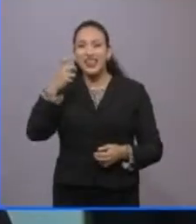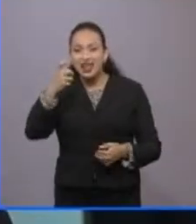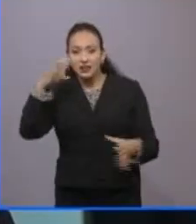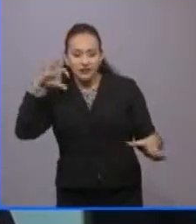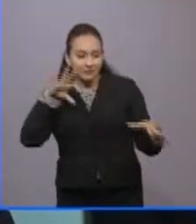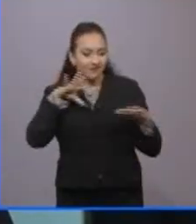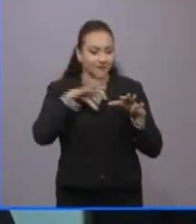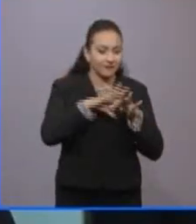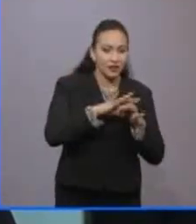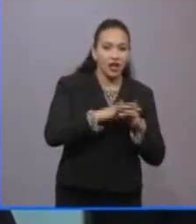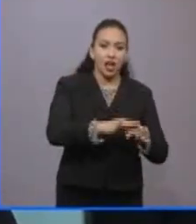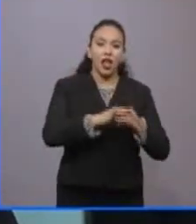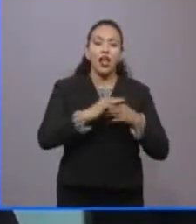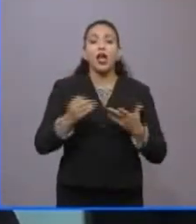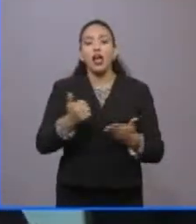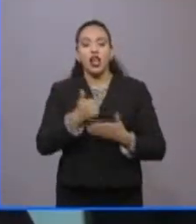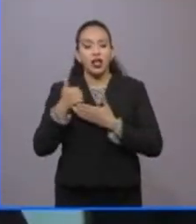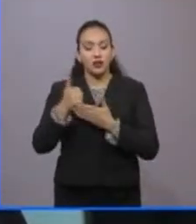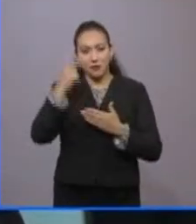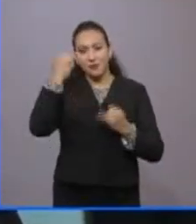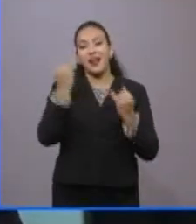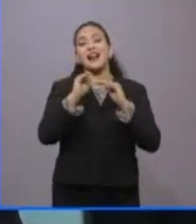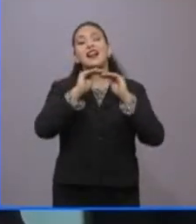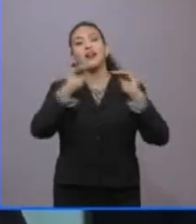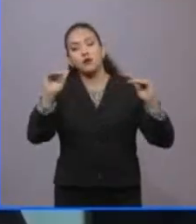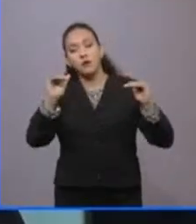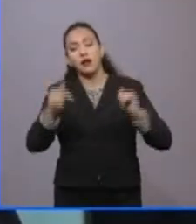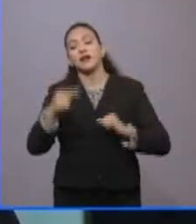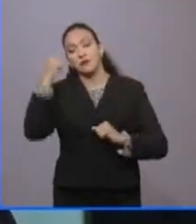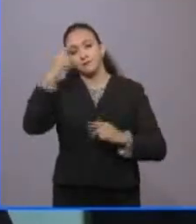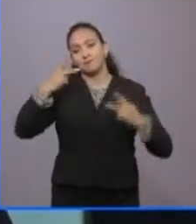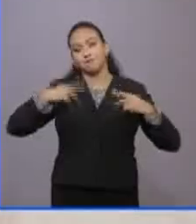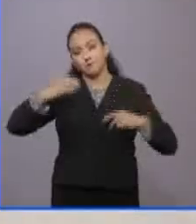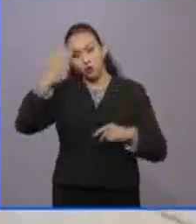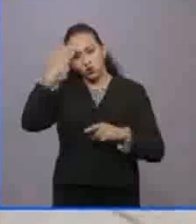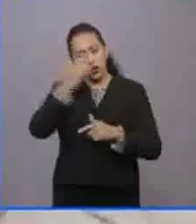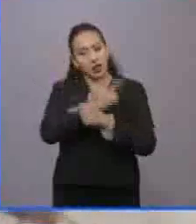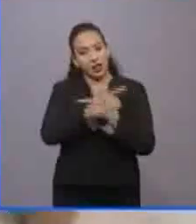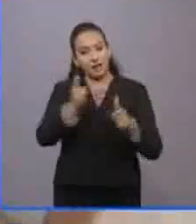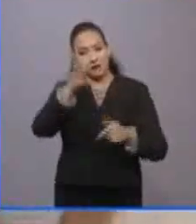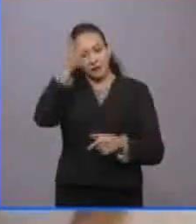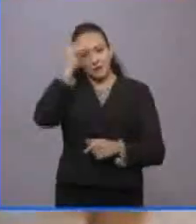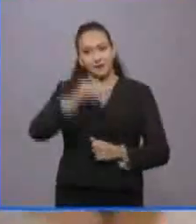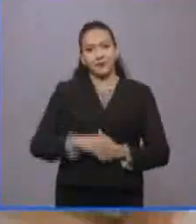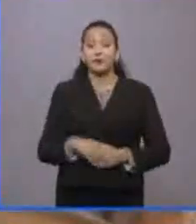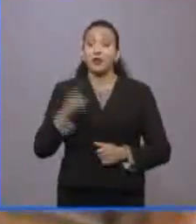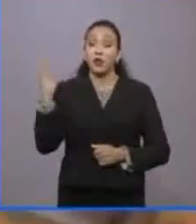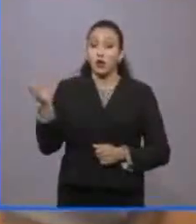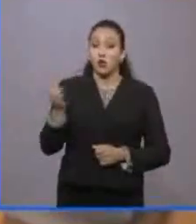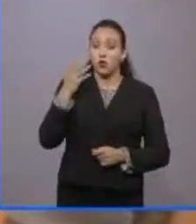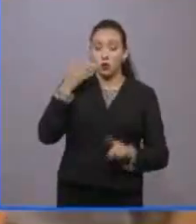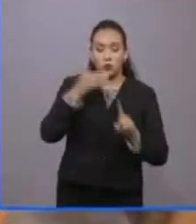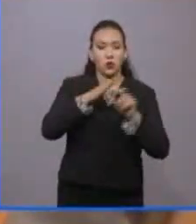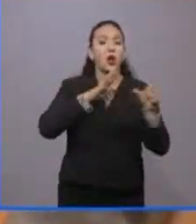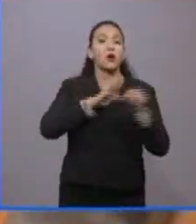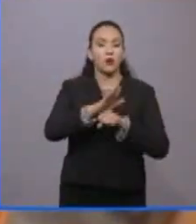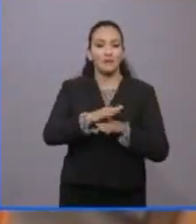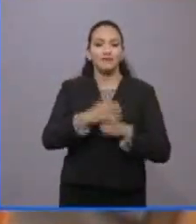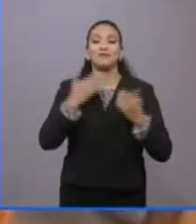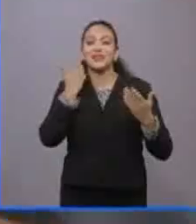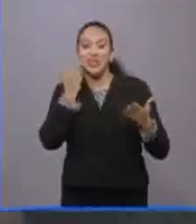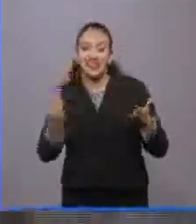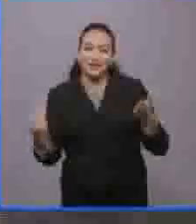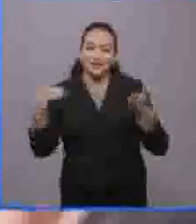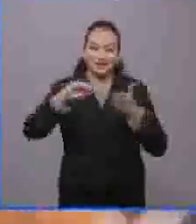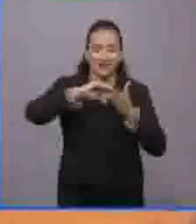la actividad, a la equidad y al conocimiento libre. El objetivo de este foro, señalaron, es elaborar